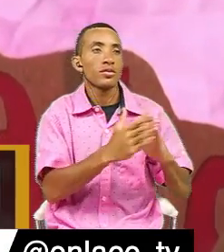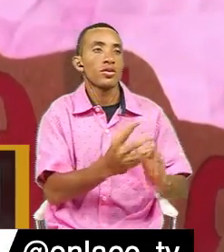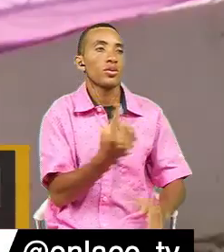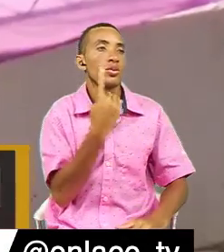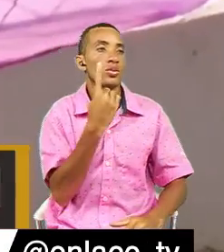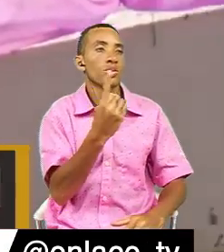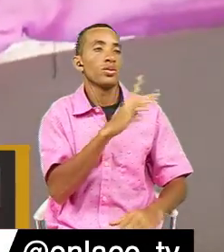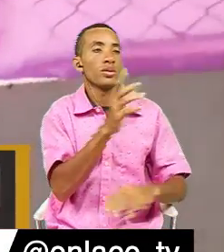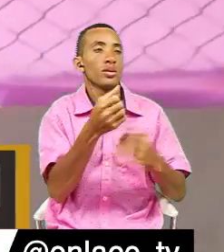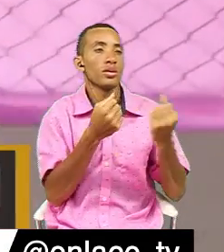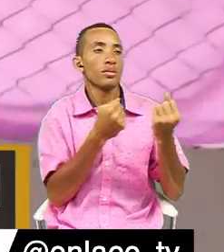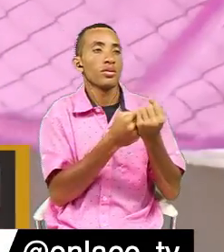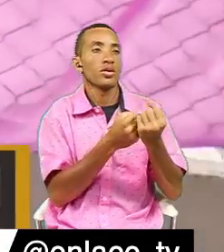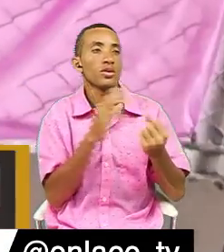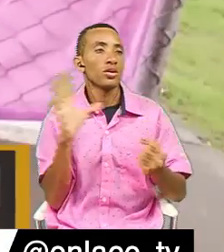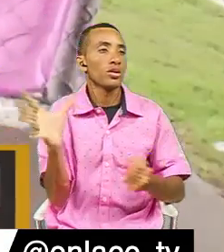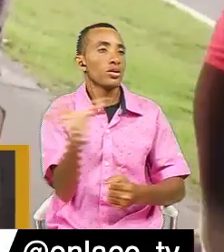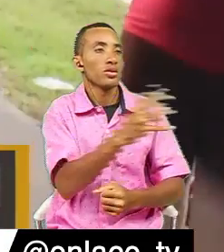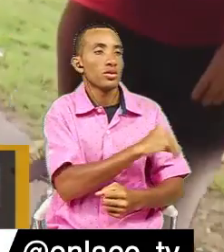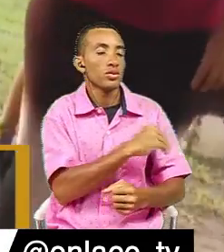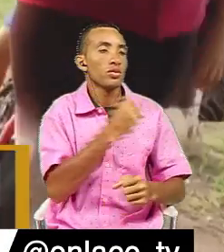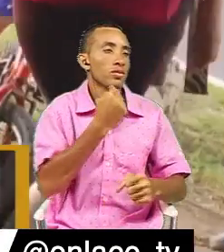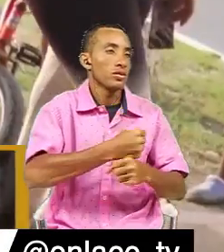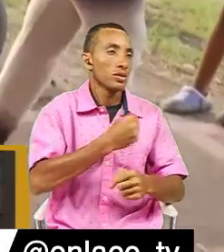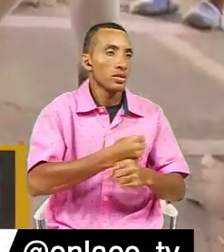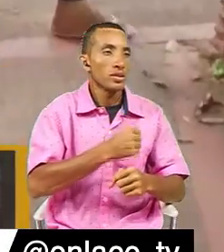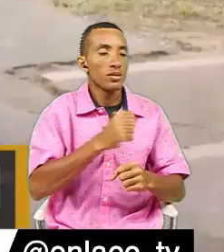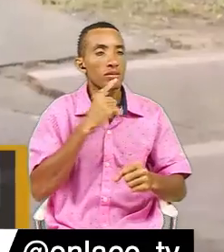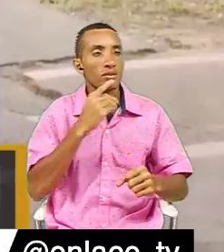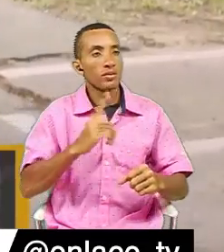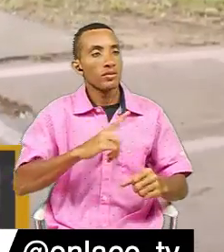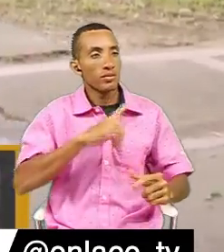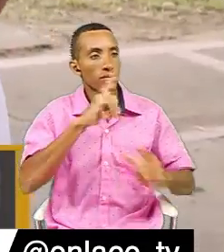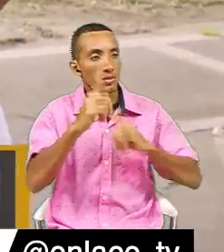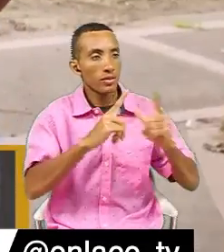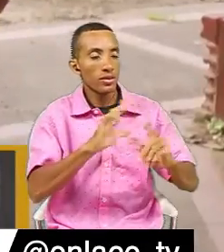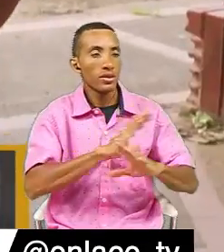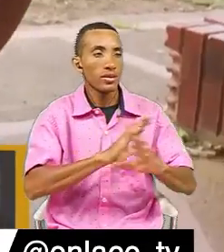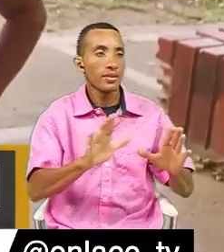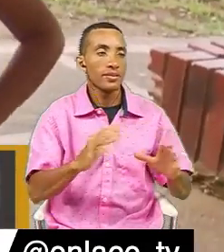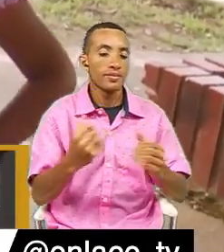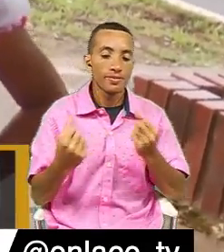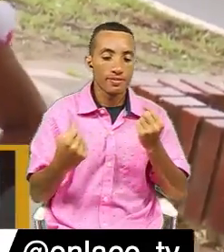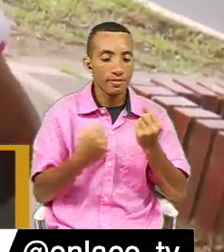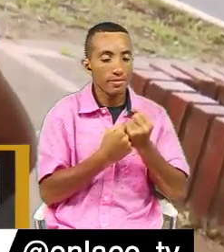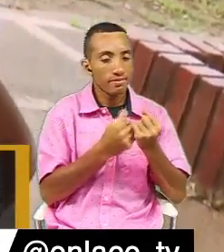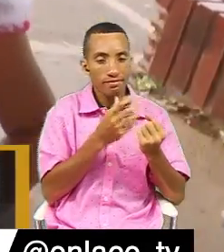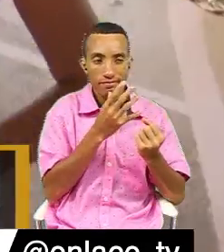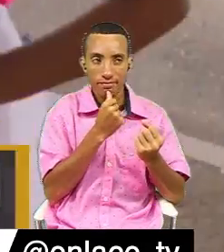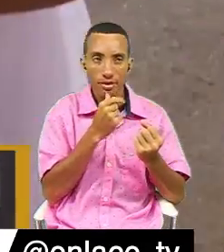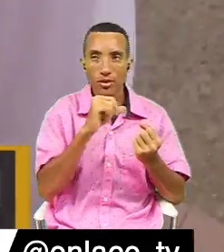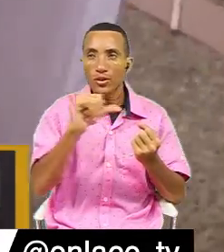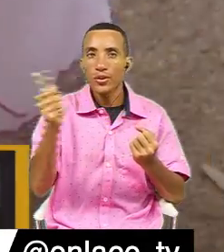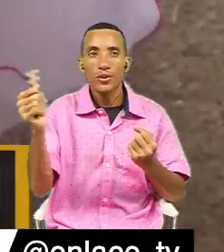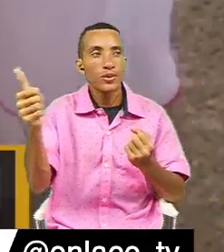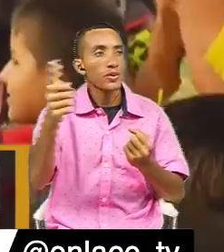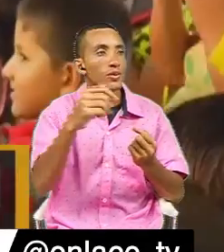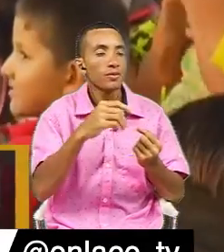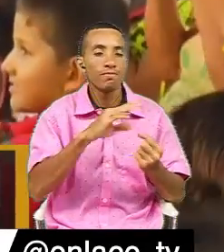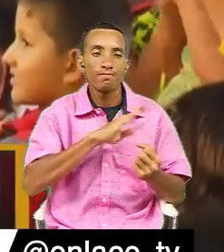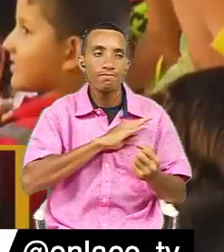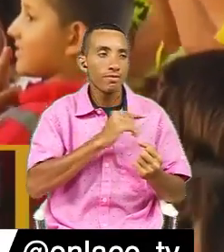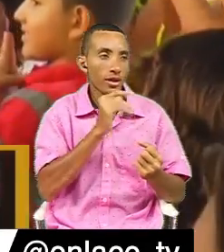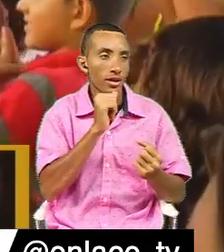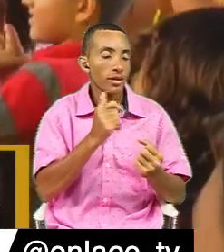nos apoya en todo el trabajo que nosotros emprendemos como líderes, ya que no tenemos apoyo de aquí del